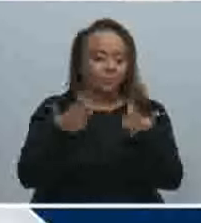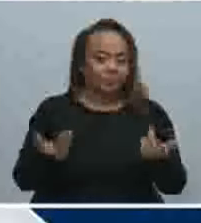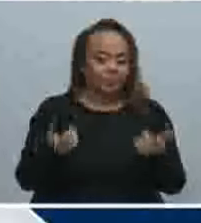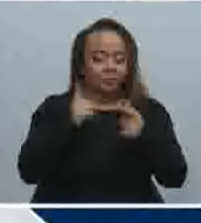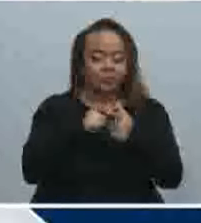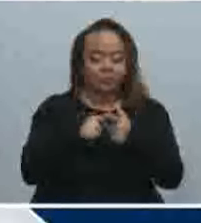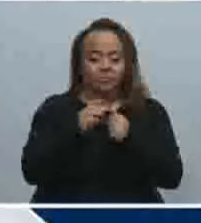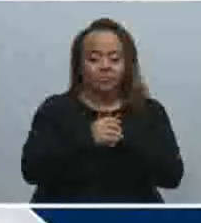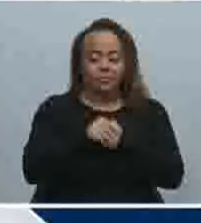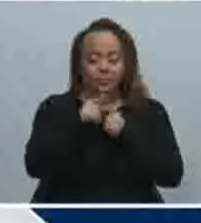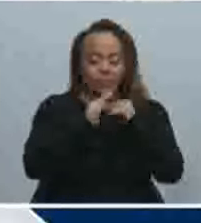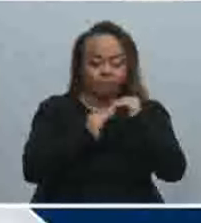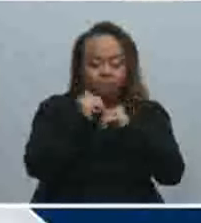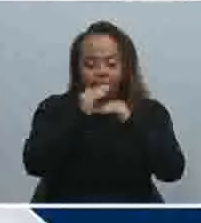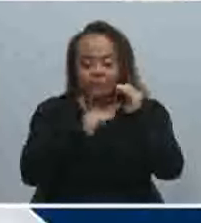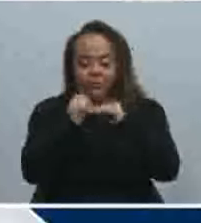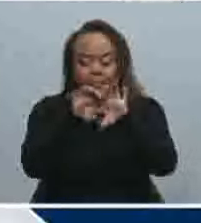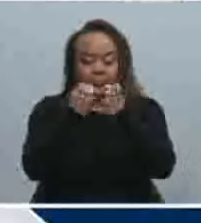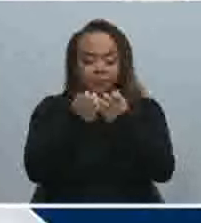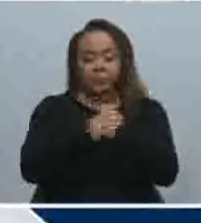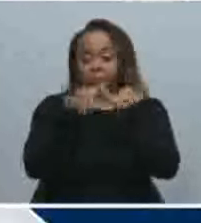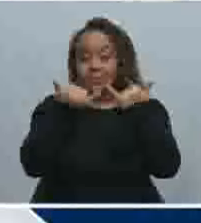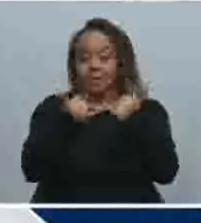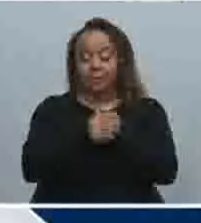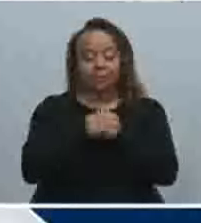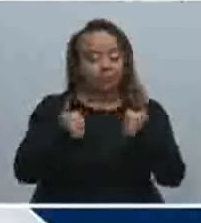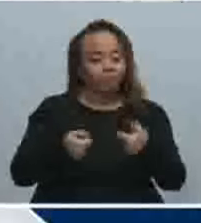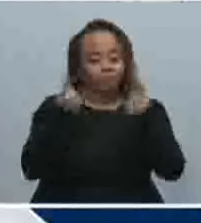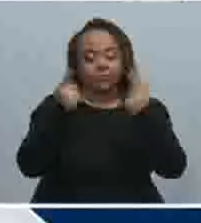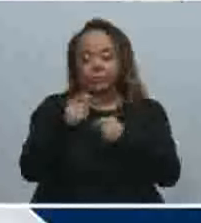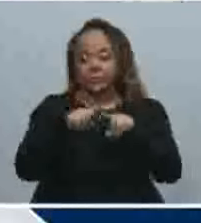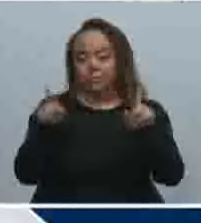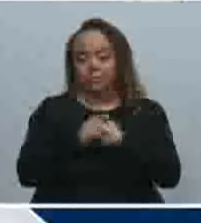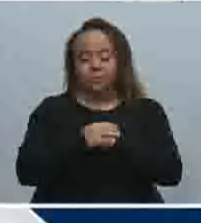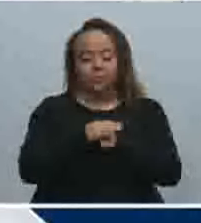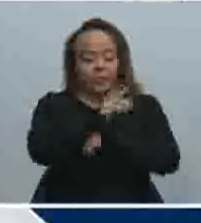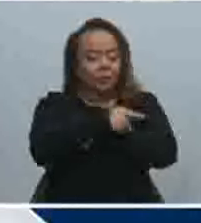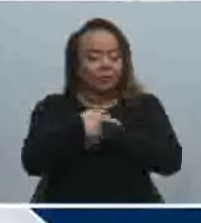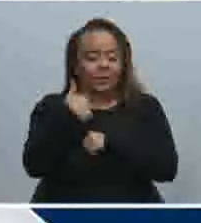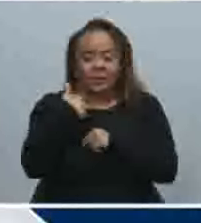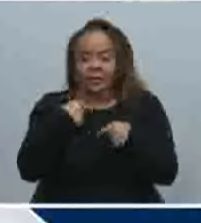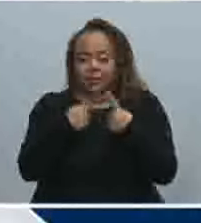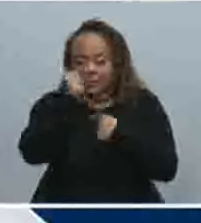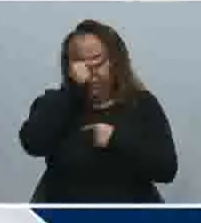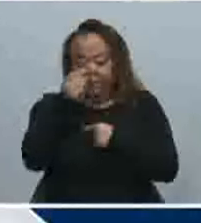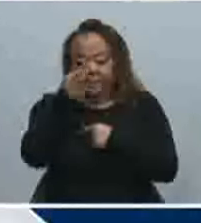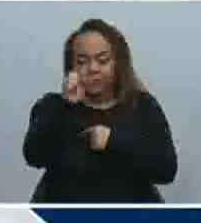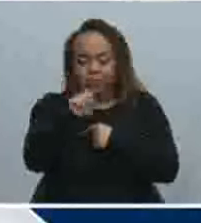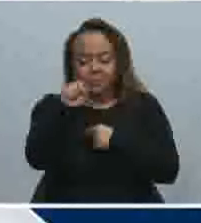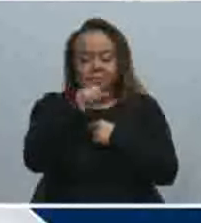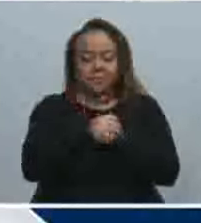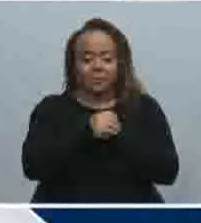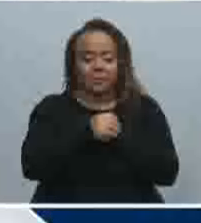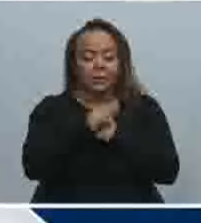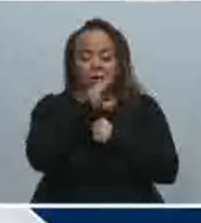si está acomodando el equipo ya los rivales eh Son otro tipo de rival el que puntarenas tendrá contra Grecia de hecho el sábado ya una